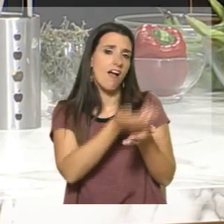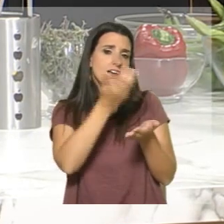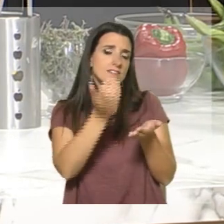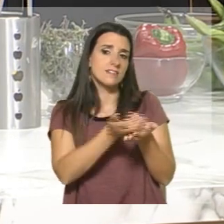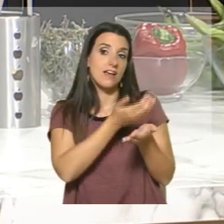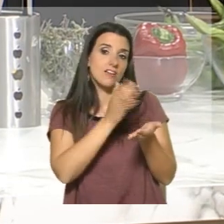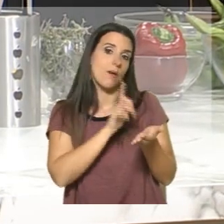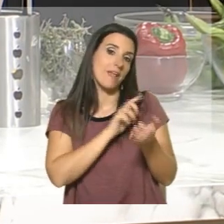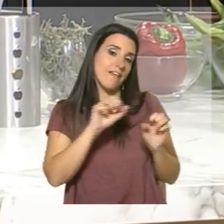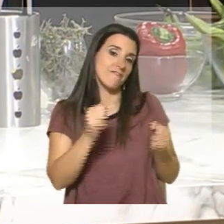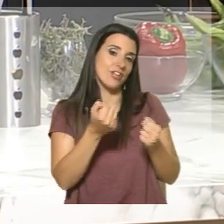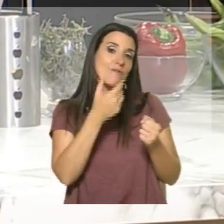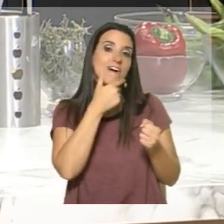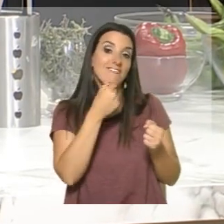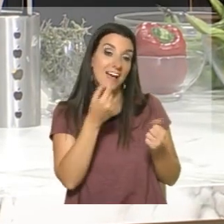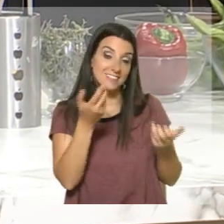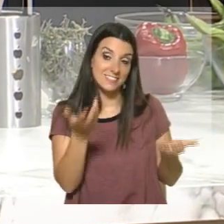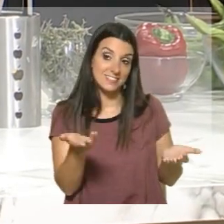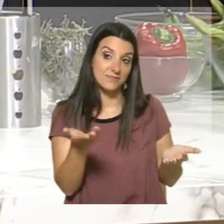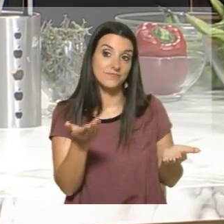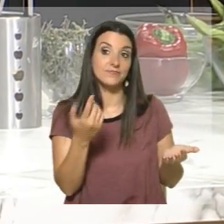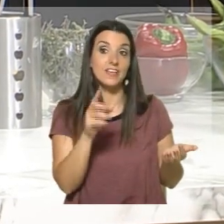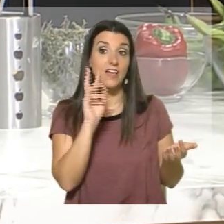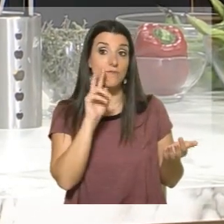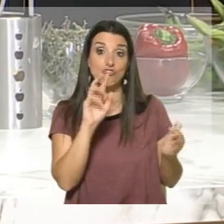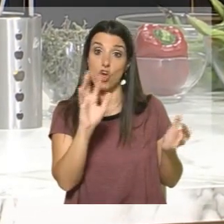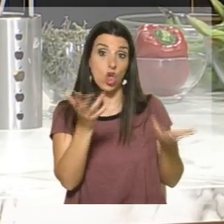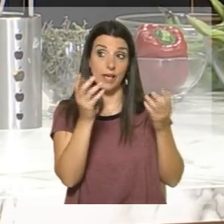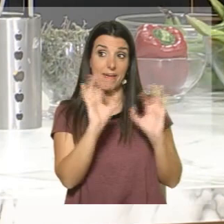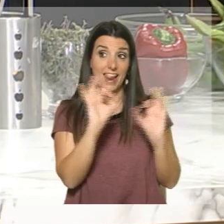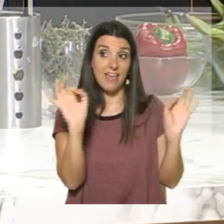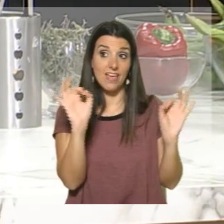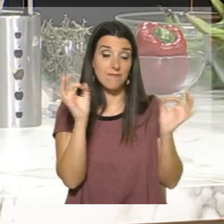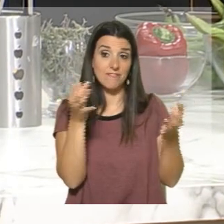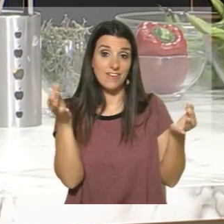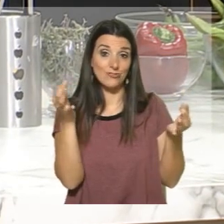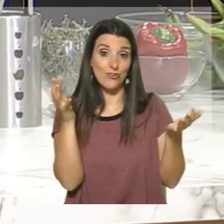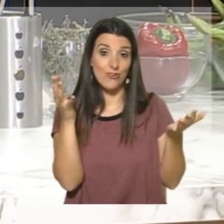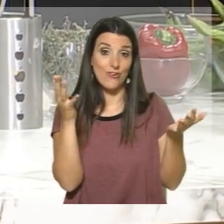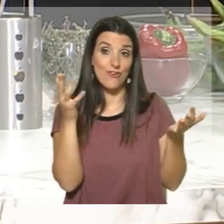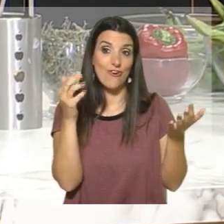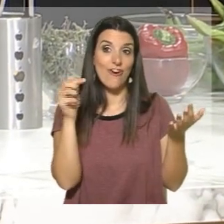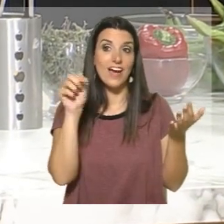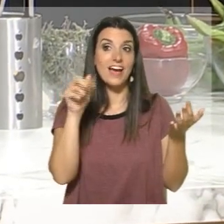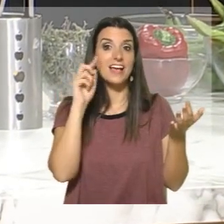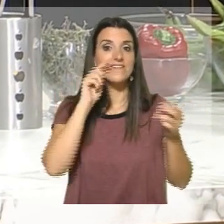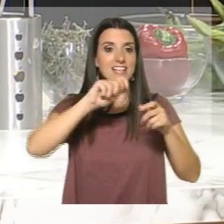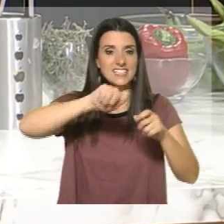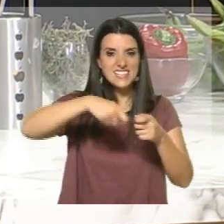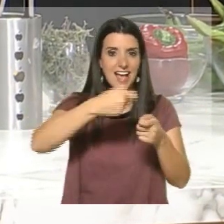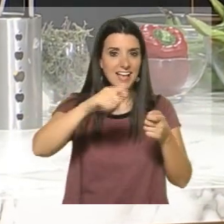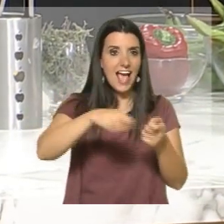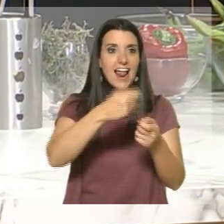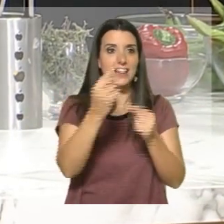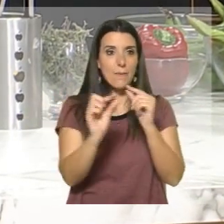enfriar y es mucho más fácil, ¿no? Pero vieron que yo no me quemé nada hoy. Cuchara, dos cucharitas ahí, va